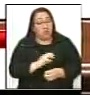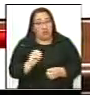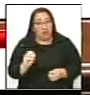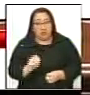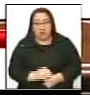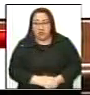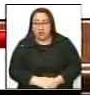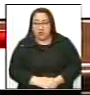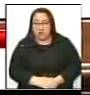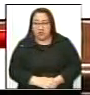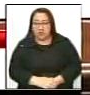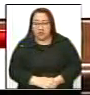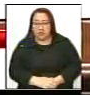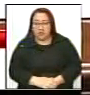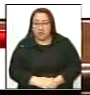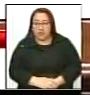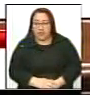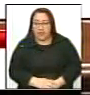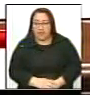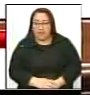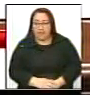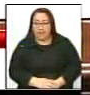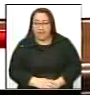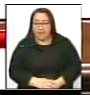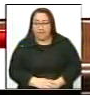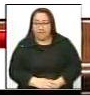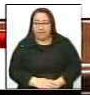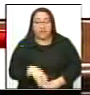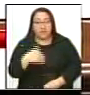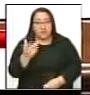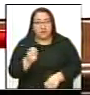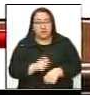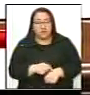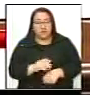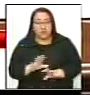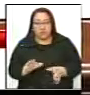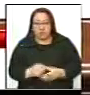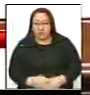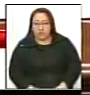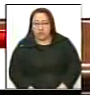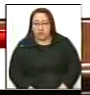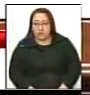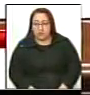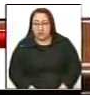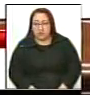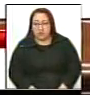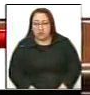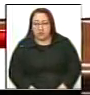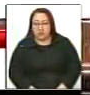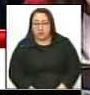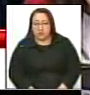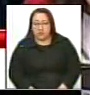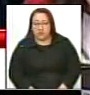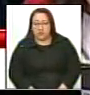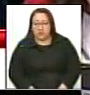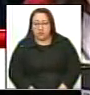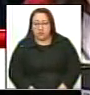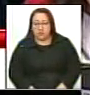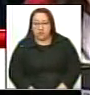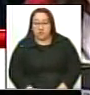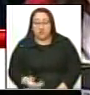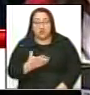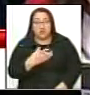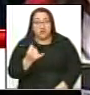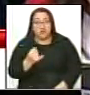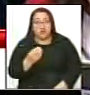luego lo que tenga que usted aclarar, le pido por favor que lo haga en el tiempo que le corresponde. Pero tiene la palabra. Señor presidente, creo que si